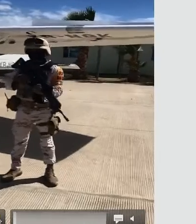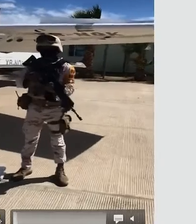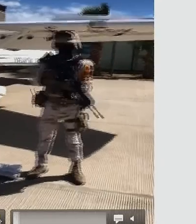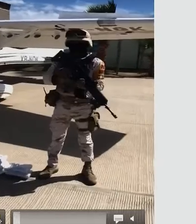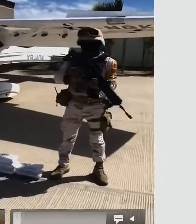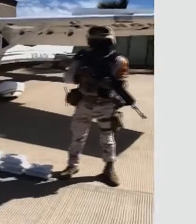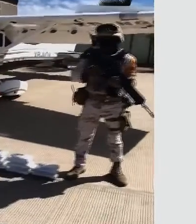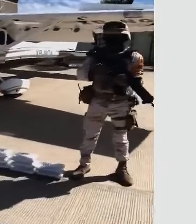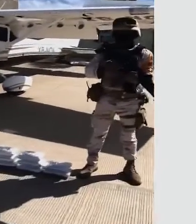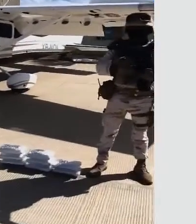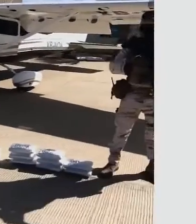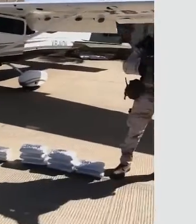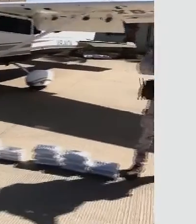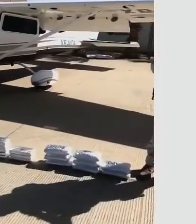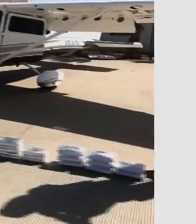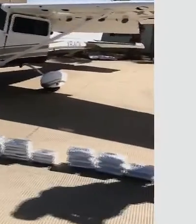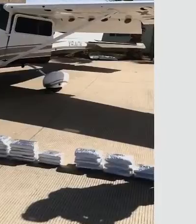heroína,